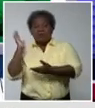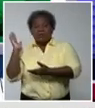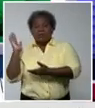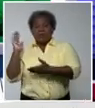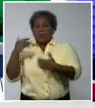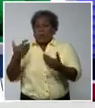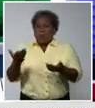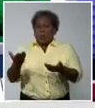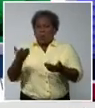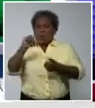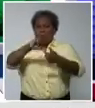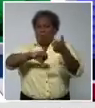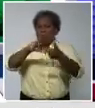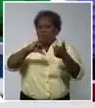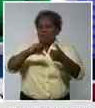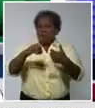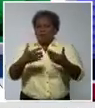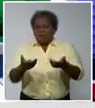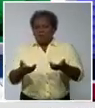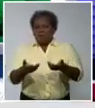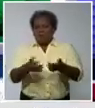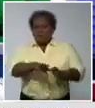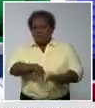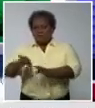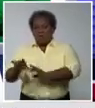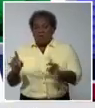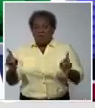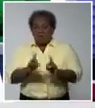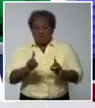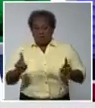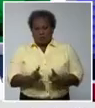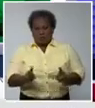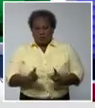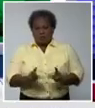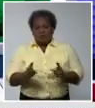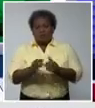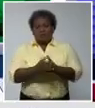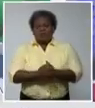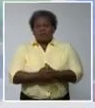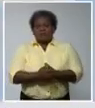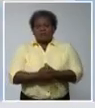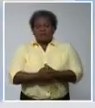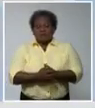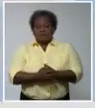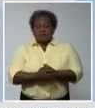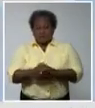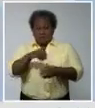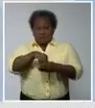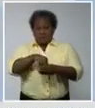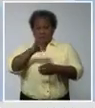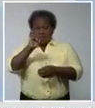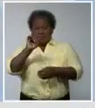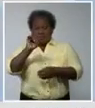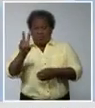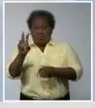comportamiento. Ahora, a modo de resumen, de los